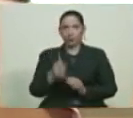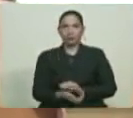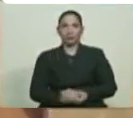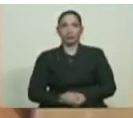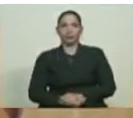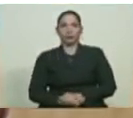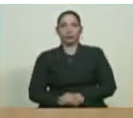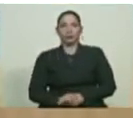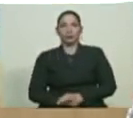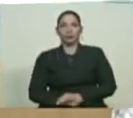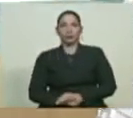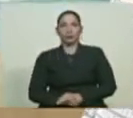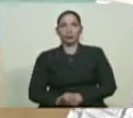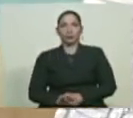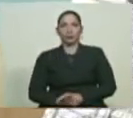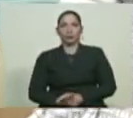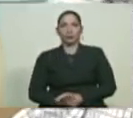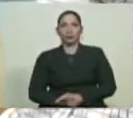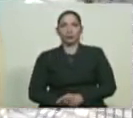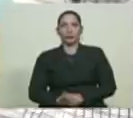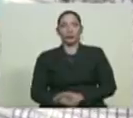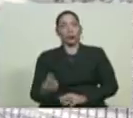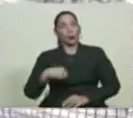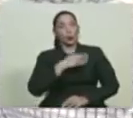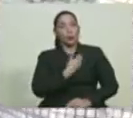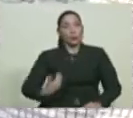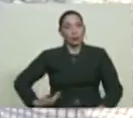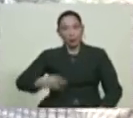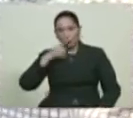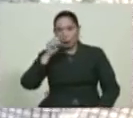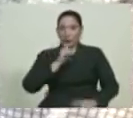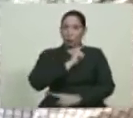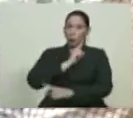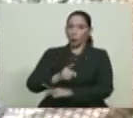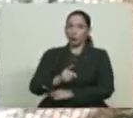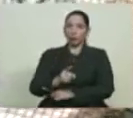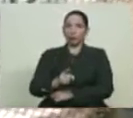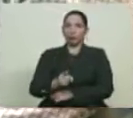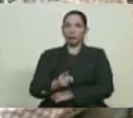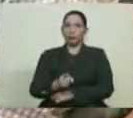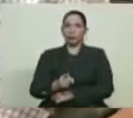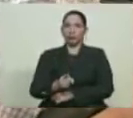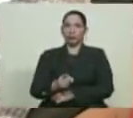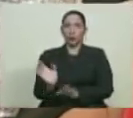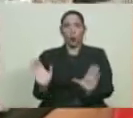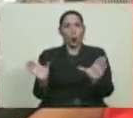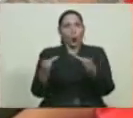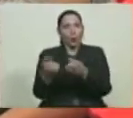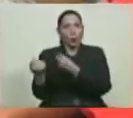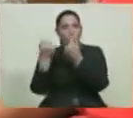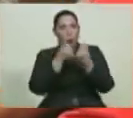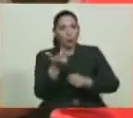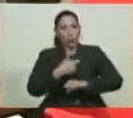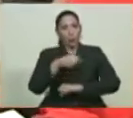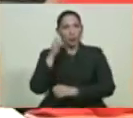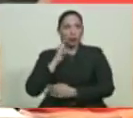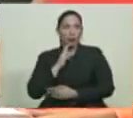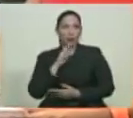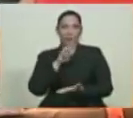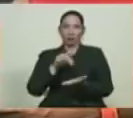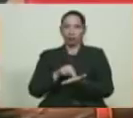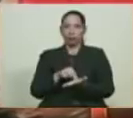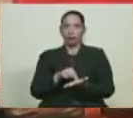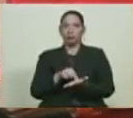viernes, sábado y domingo, nuestro presidente Nicolás Maduro ordenó a el equipo económico del gobierno bolivariano, encabezado